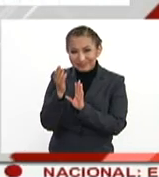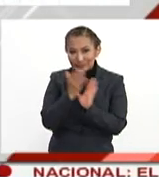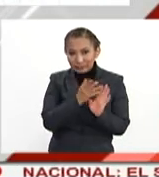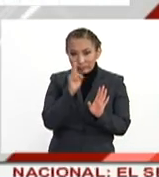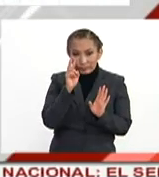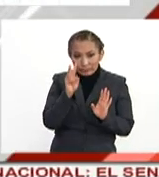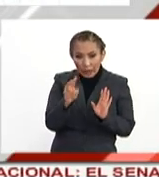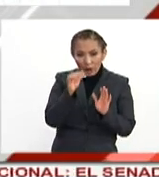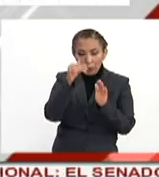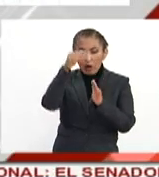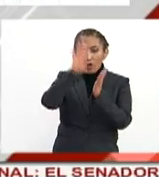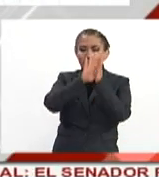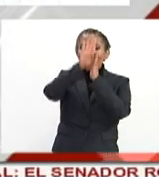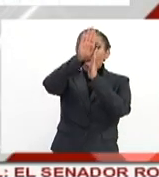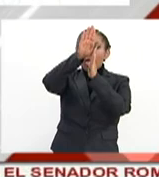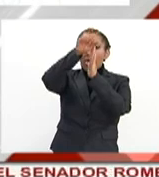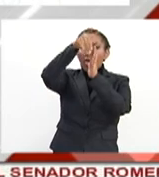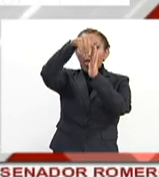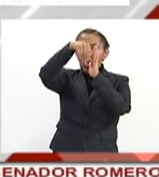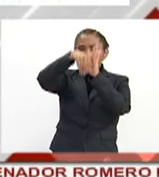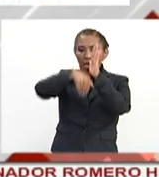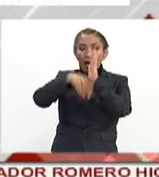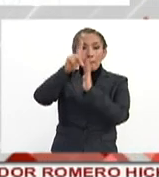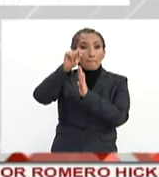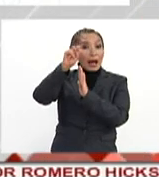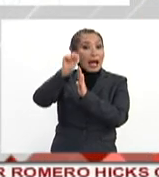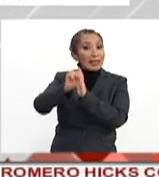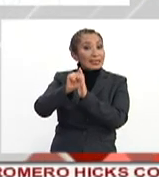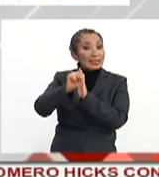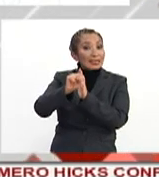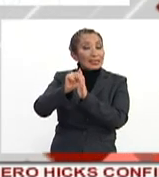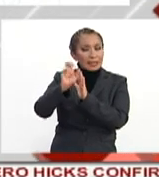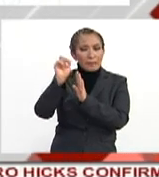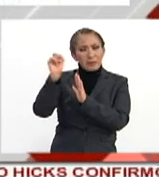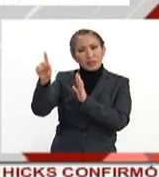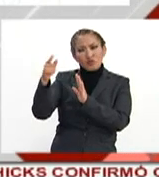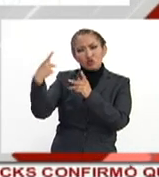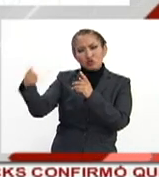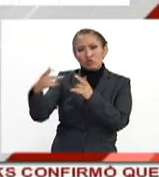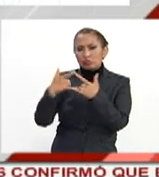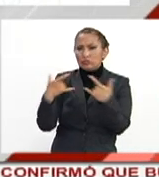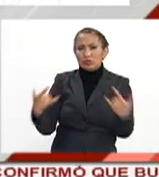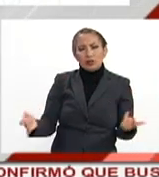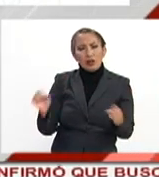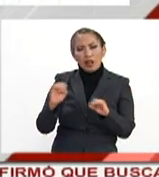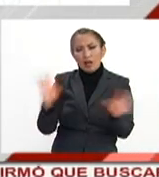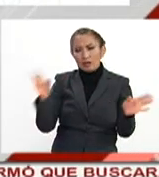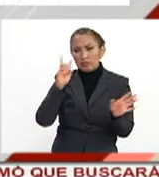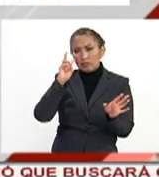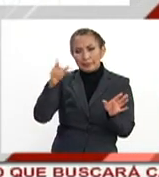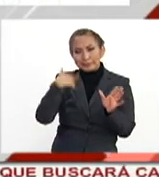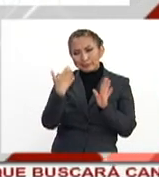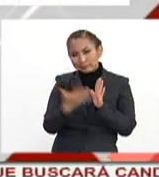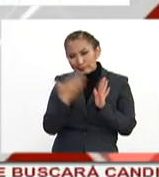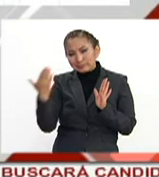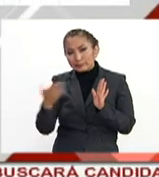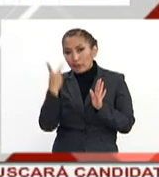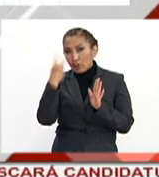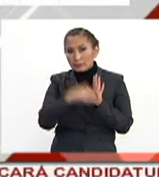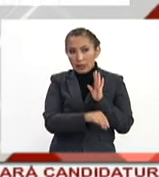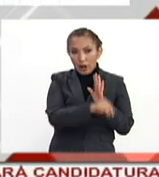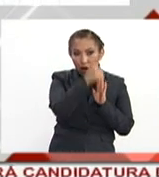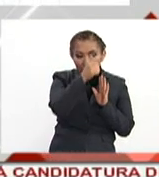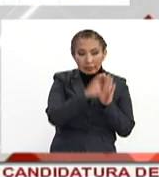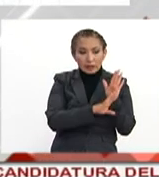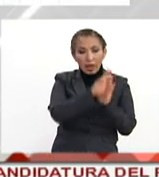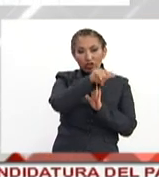se observa una caída de Acción Nacional, nada que no corresponda a sus históricos, también hay que decirlo. Digamos, en